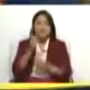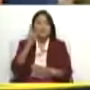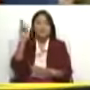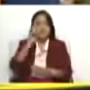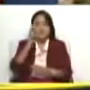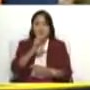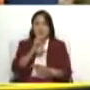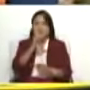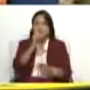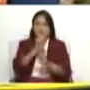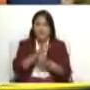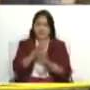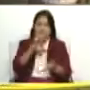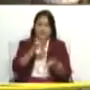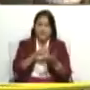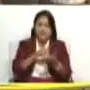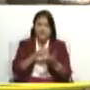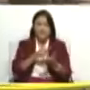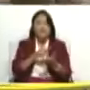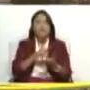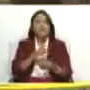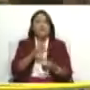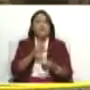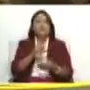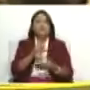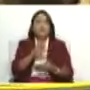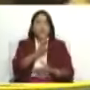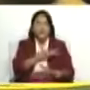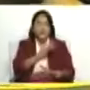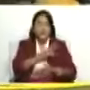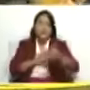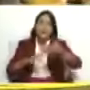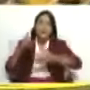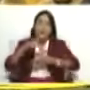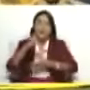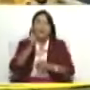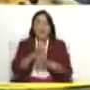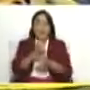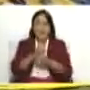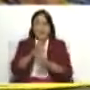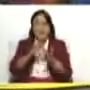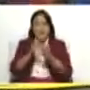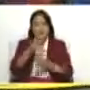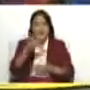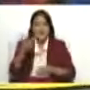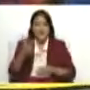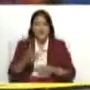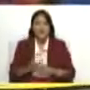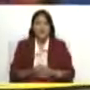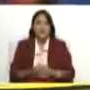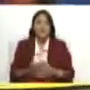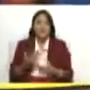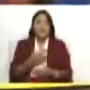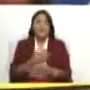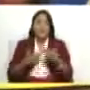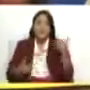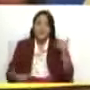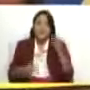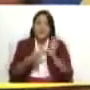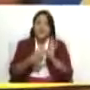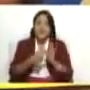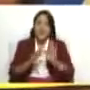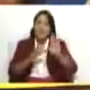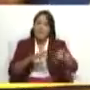participación en los décimos novenos Juegos Panamericanos Santiago de Chile 2023 el presidente daba un mensaje de